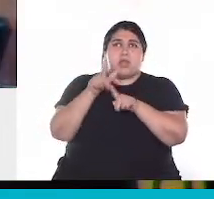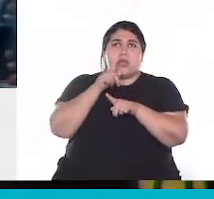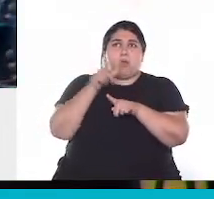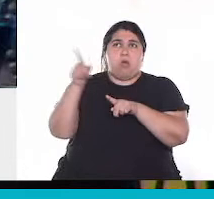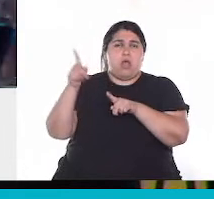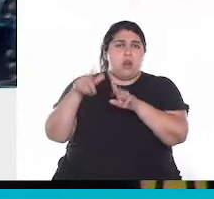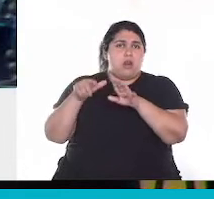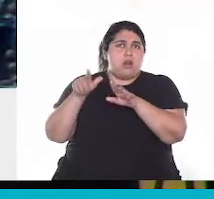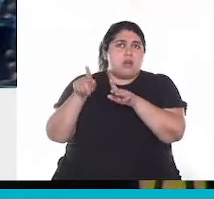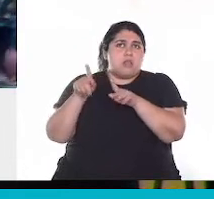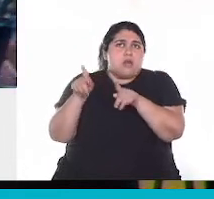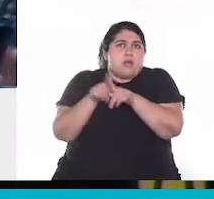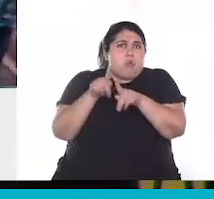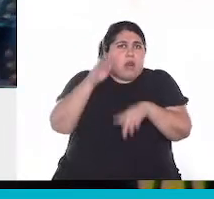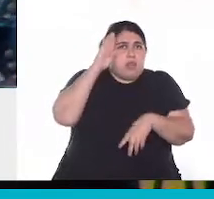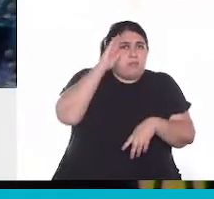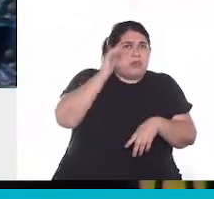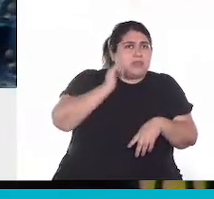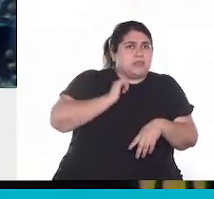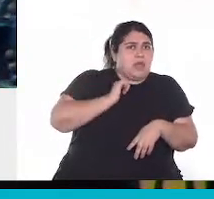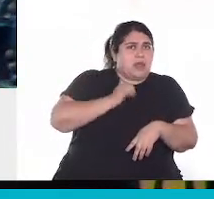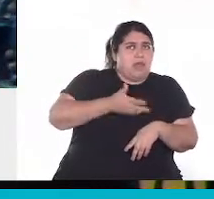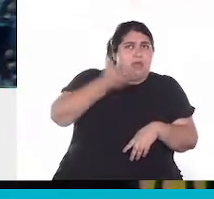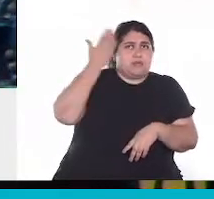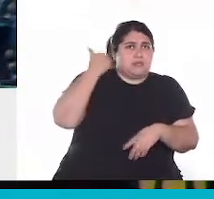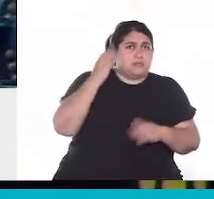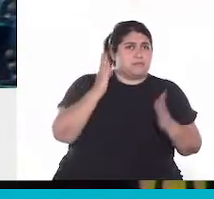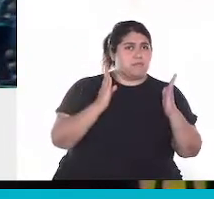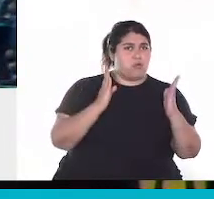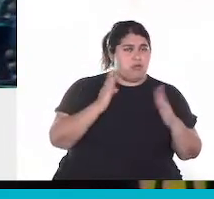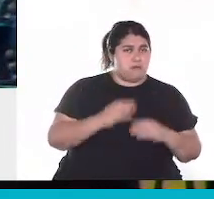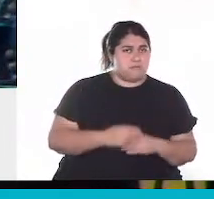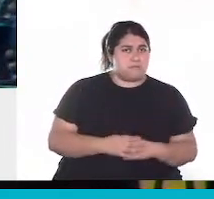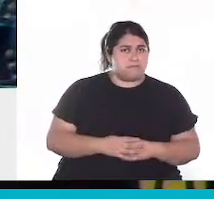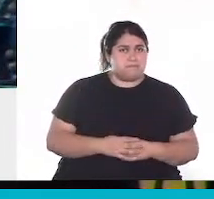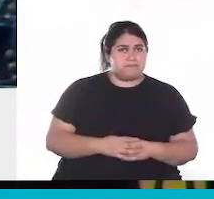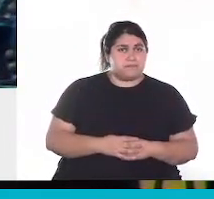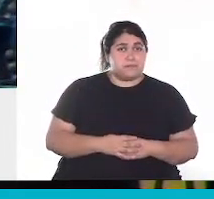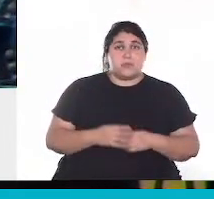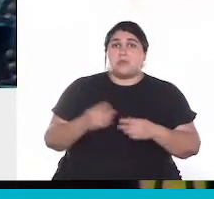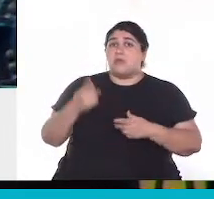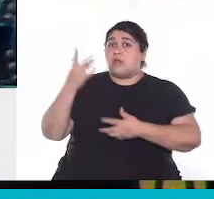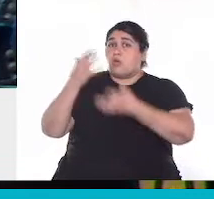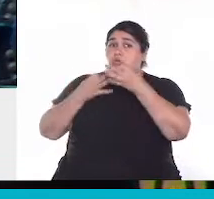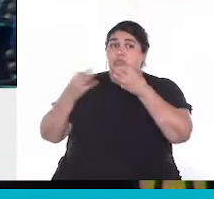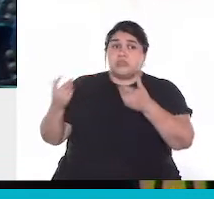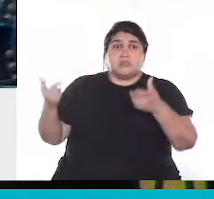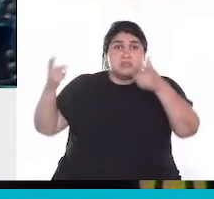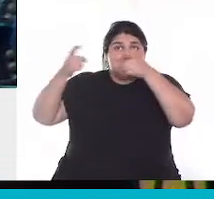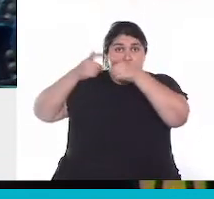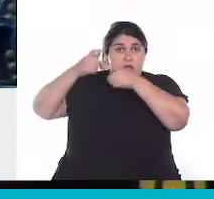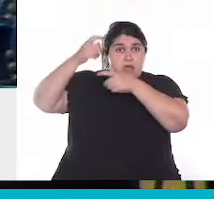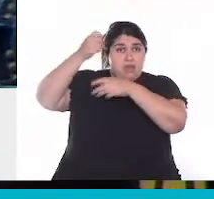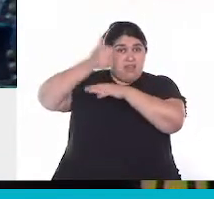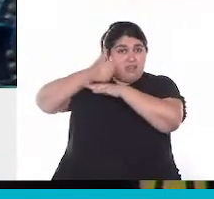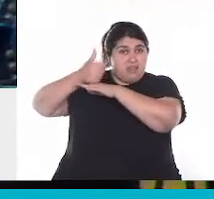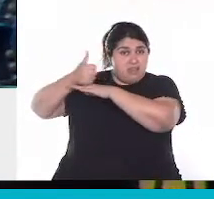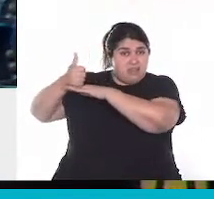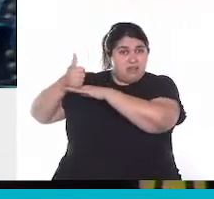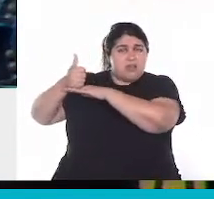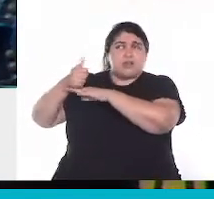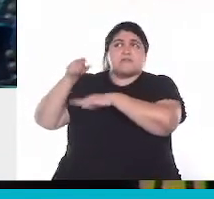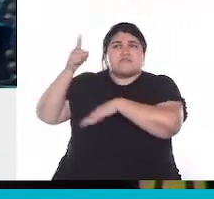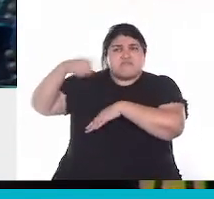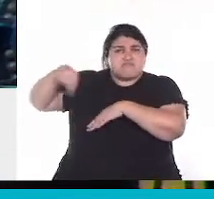historia de Argentina y de Latinoamérica. Partido judicial que no